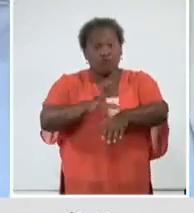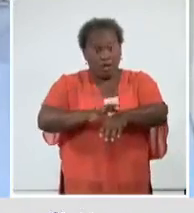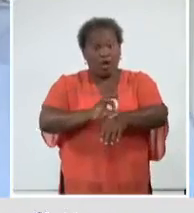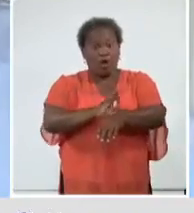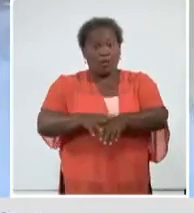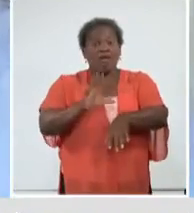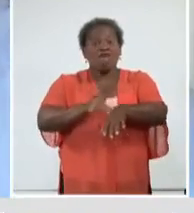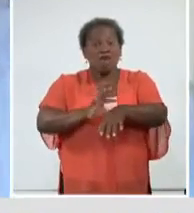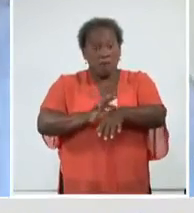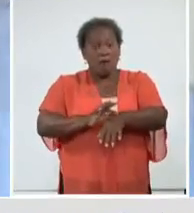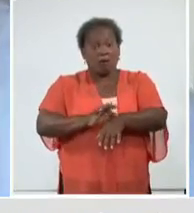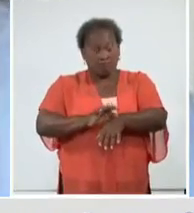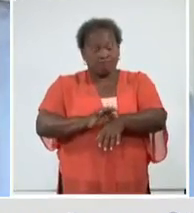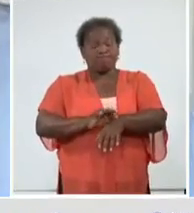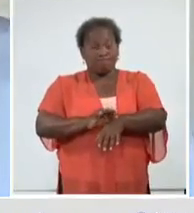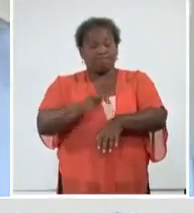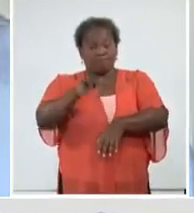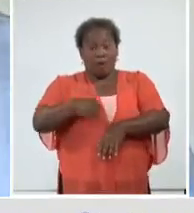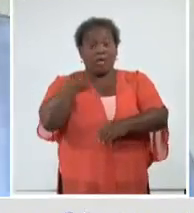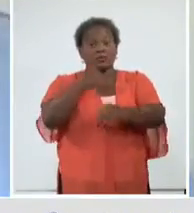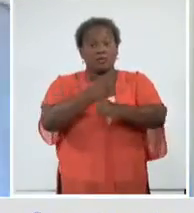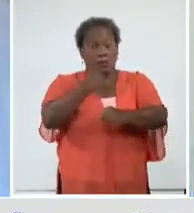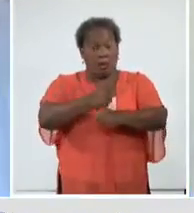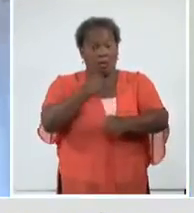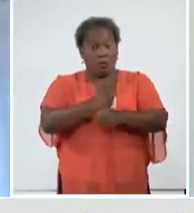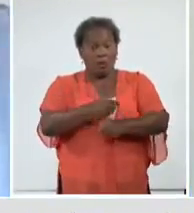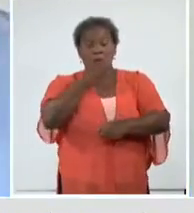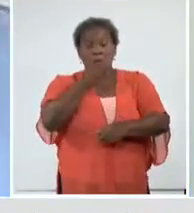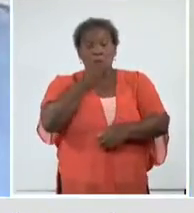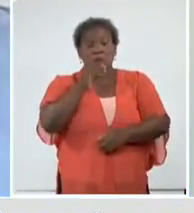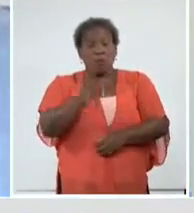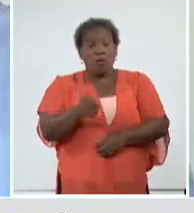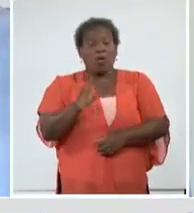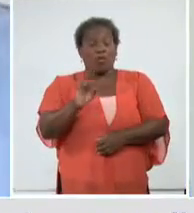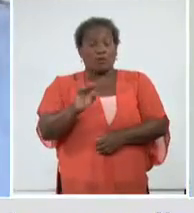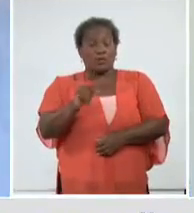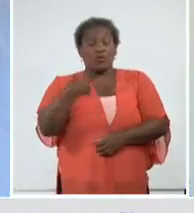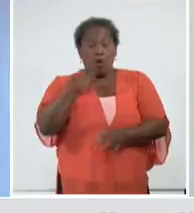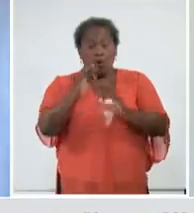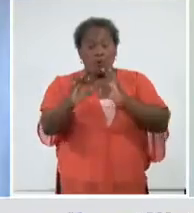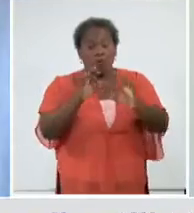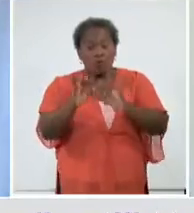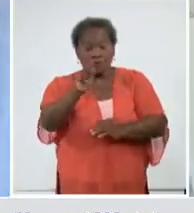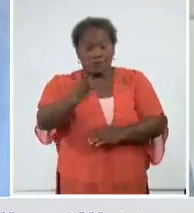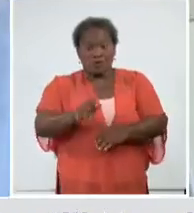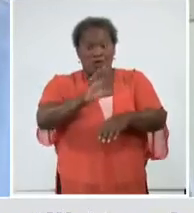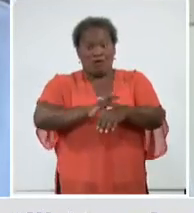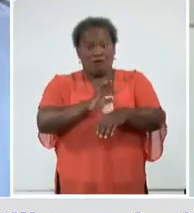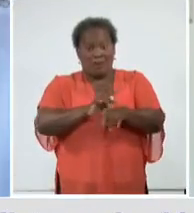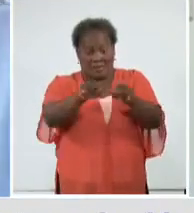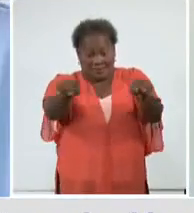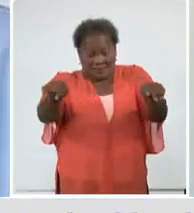paciente y ahora como trabajadora puedo identificarme con cada paciente que está en las